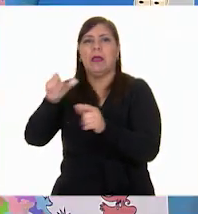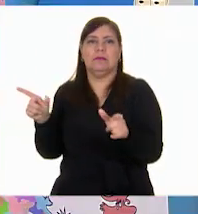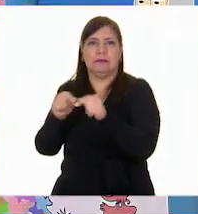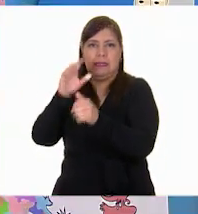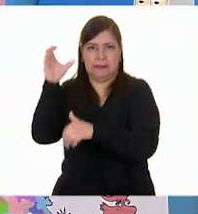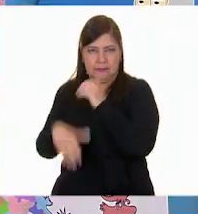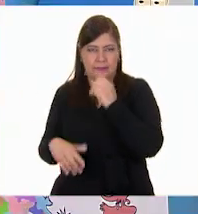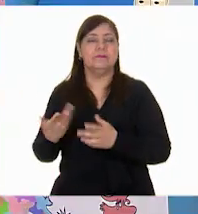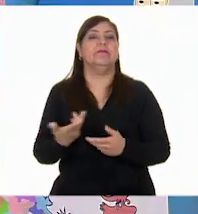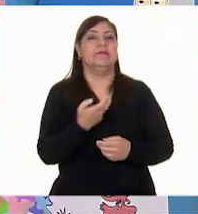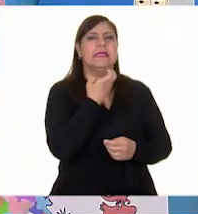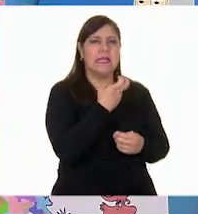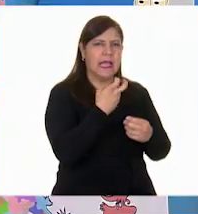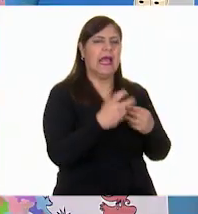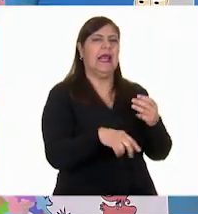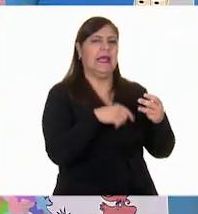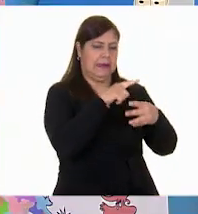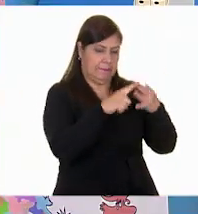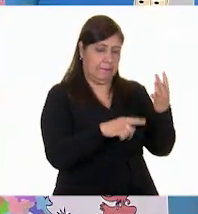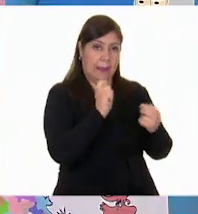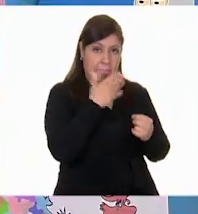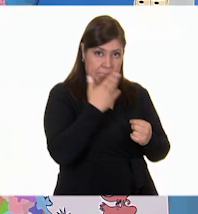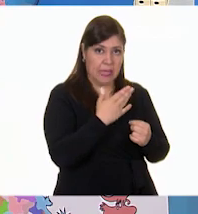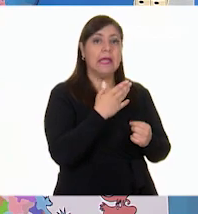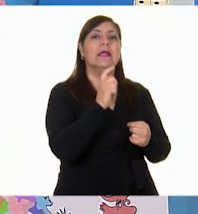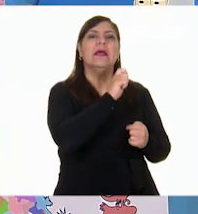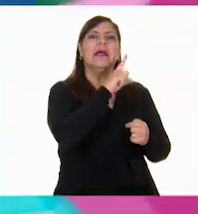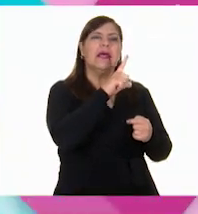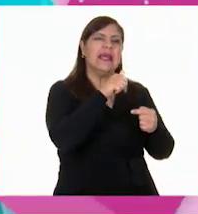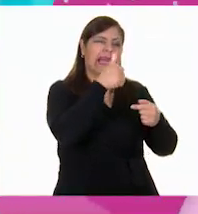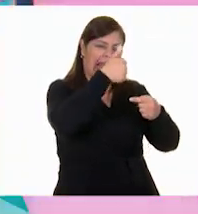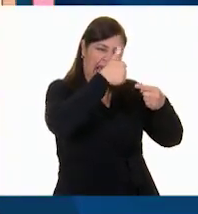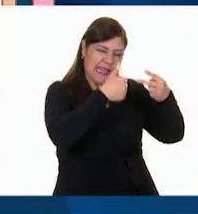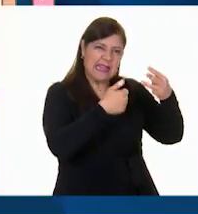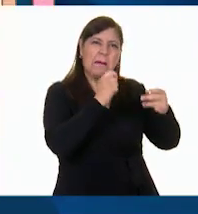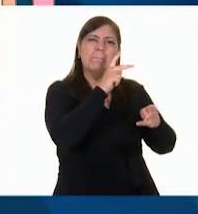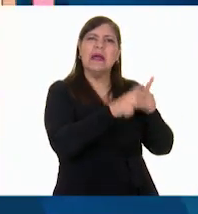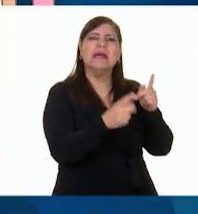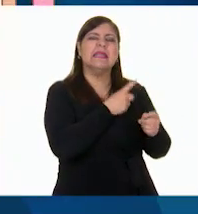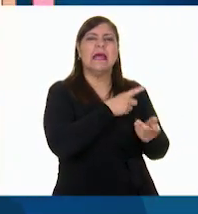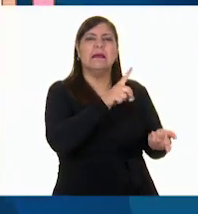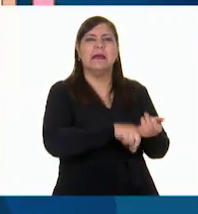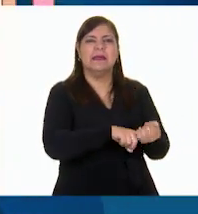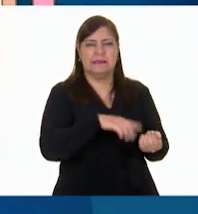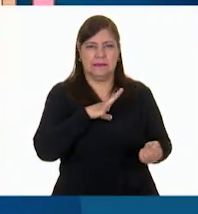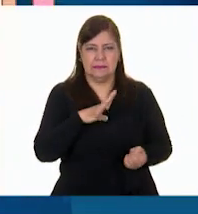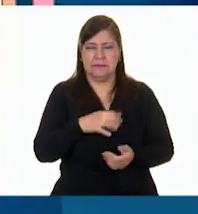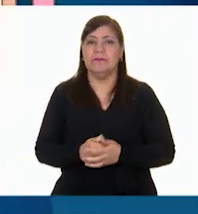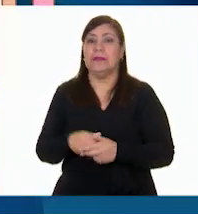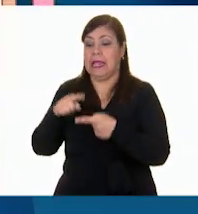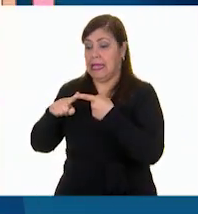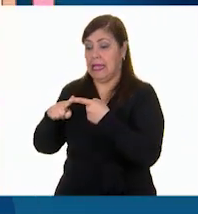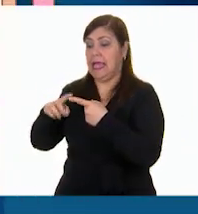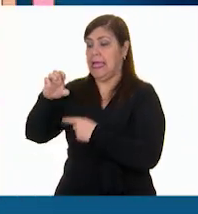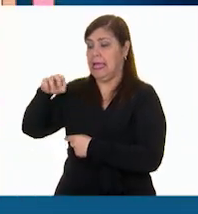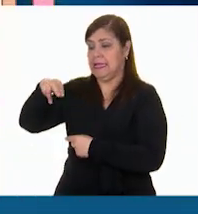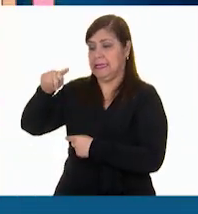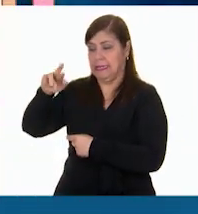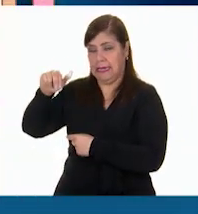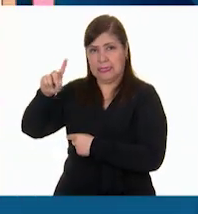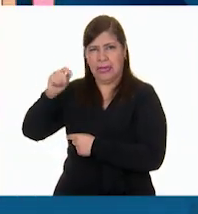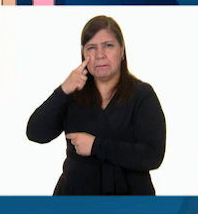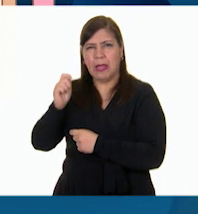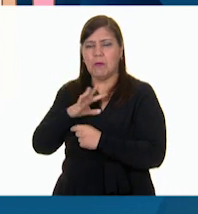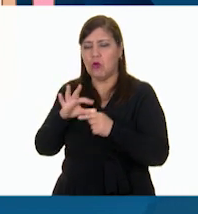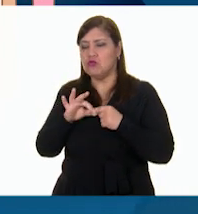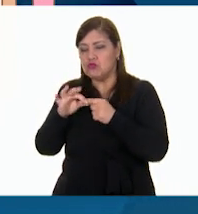qué debería contener cada parte de la estructura? En la entrada, la presentación de los hechos, del tema o el problema